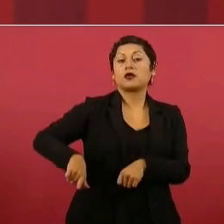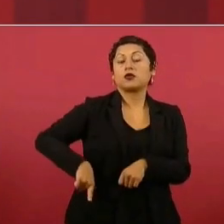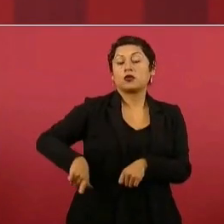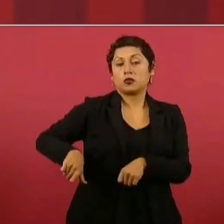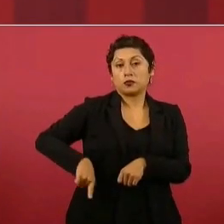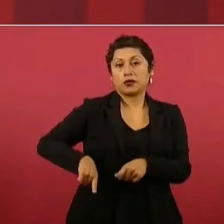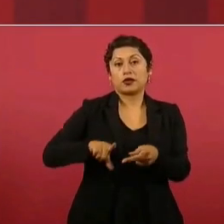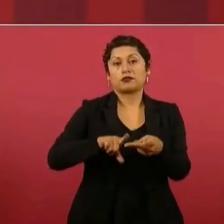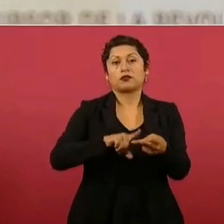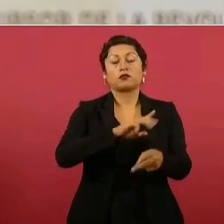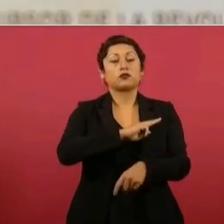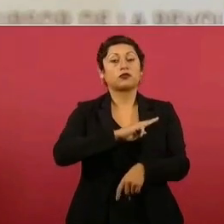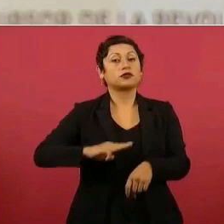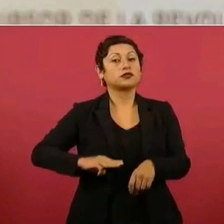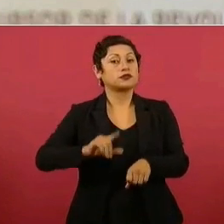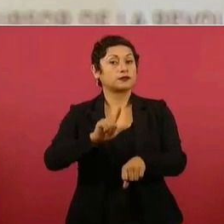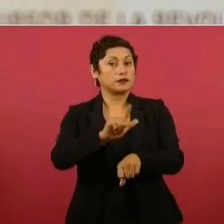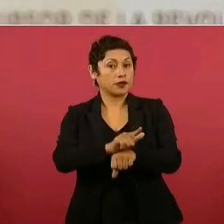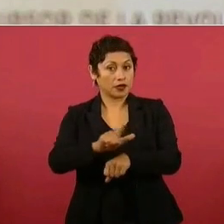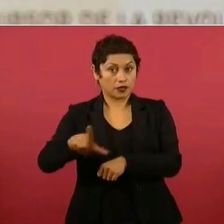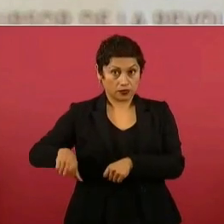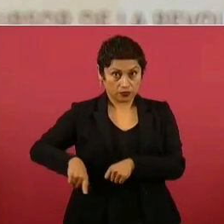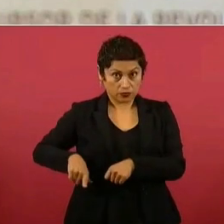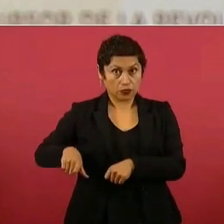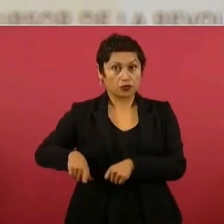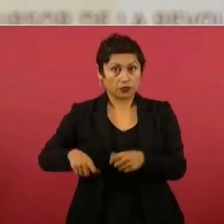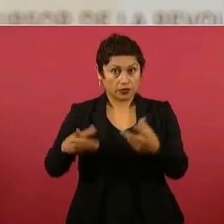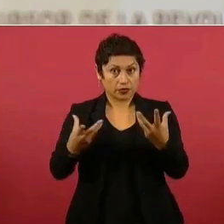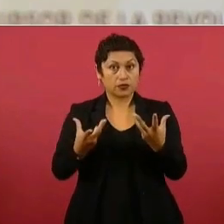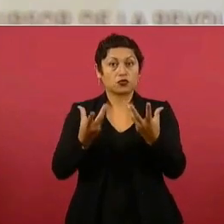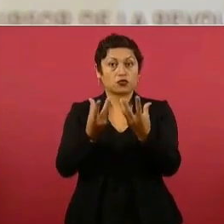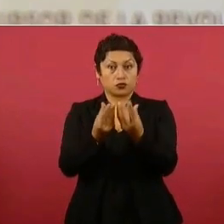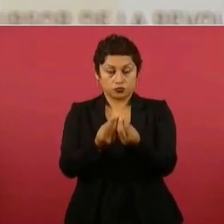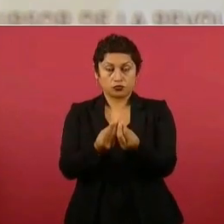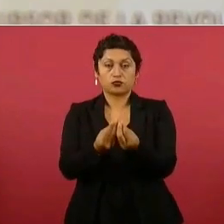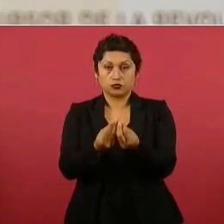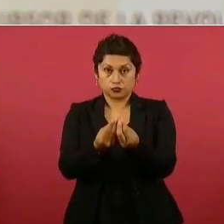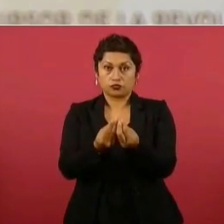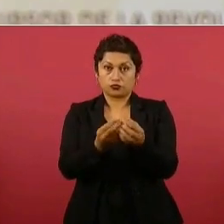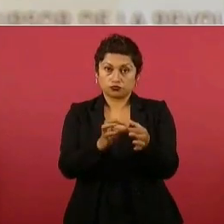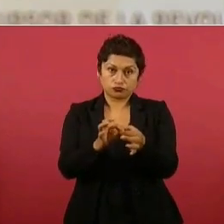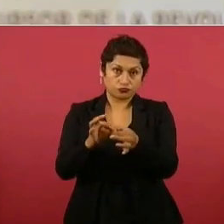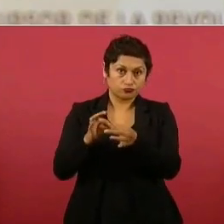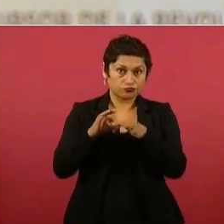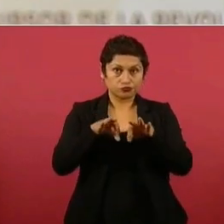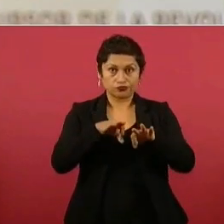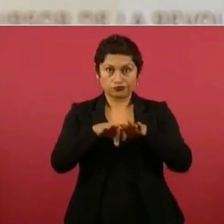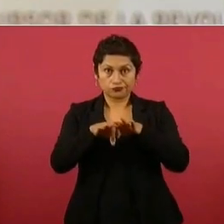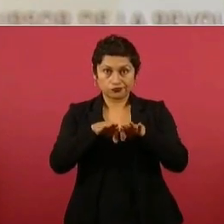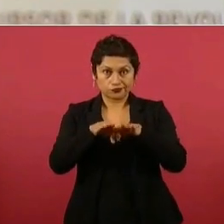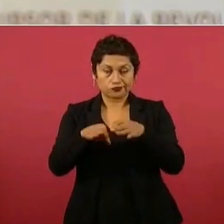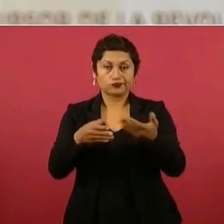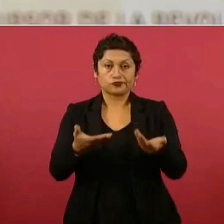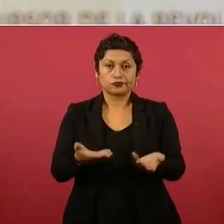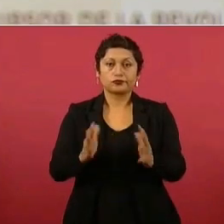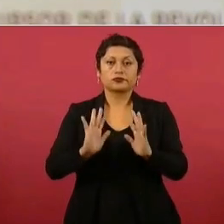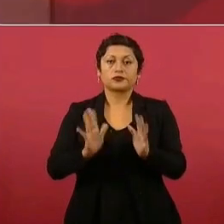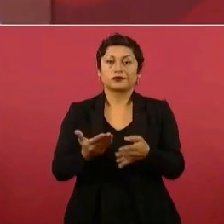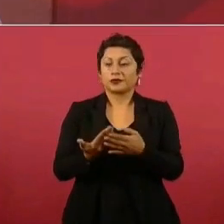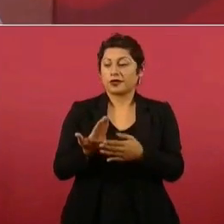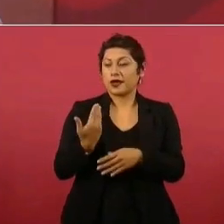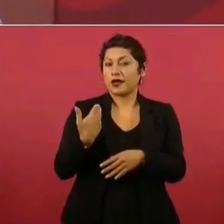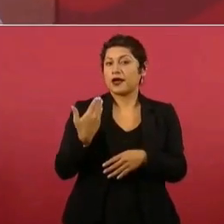al presidente, pero no se puede esperar que ese sea el estándar del periodismo. Más que obsesionarse por incomodar, el periodismo